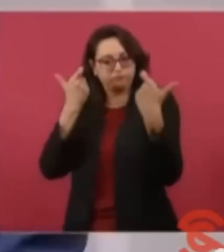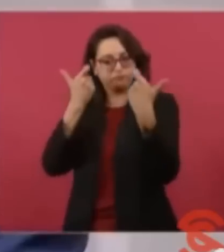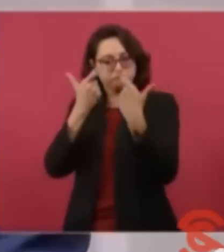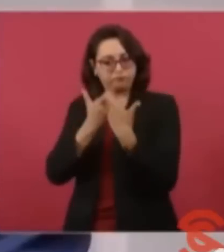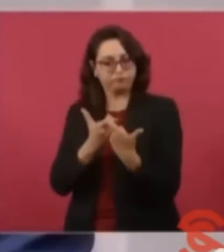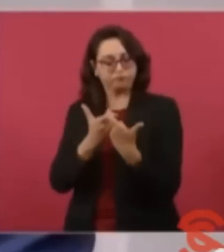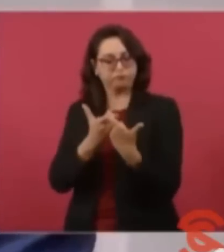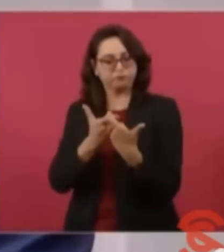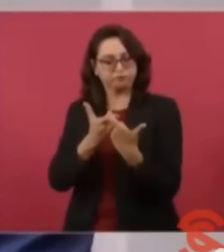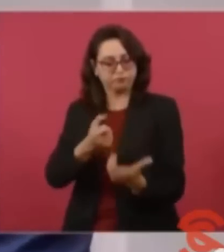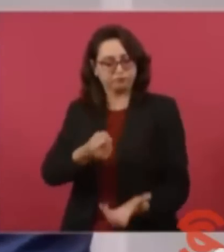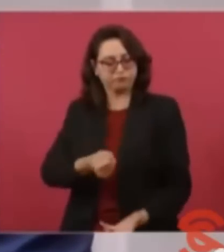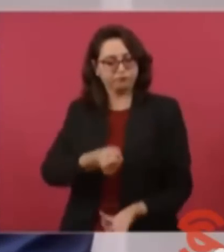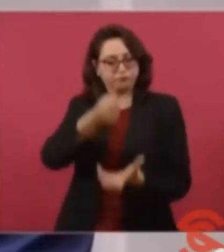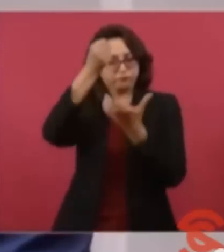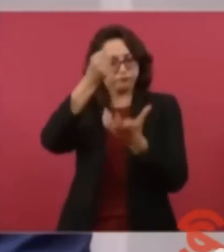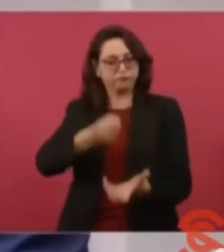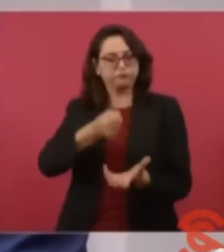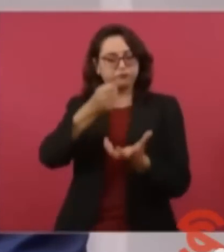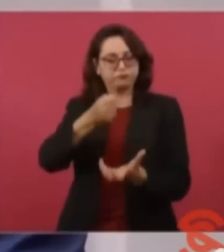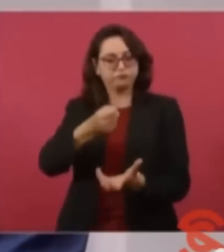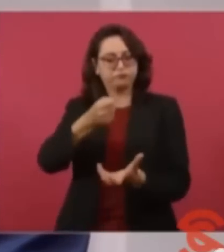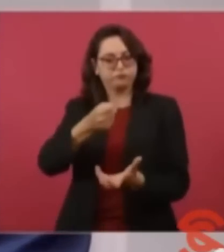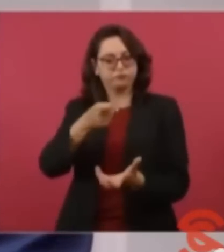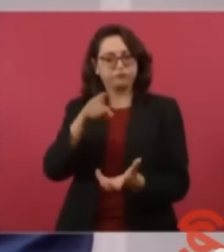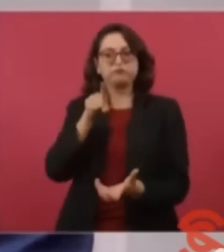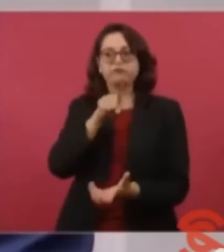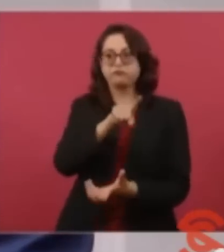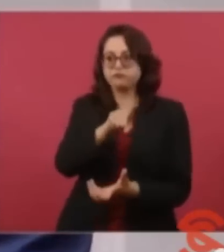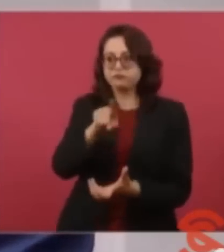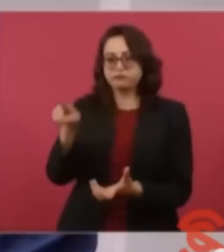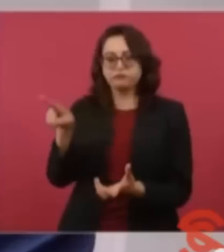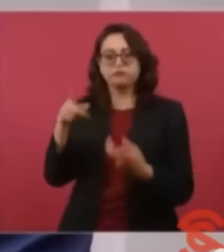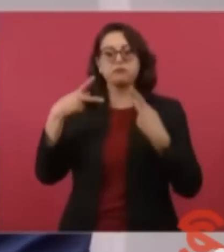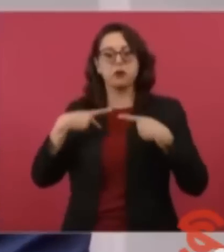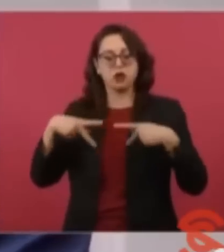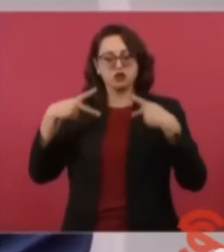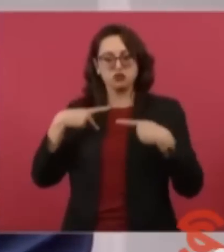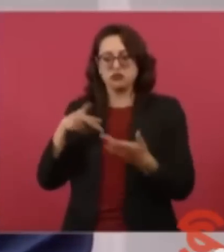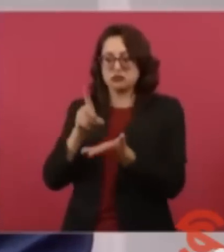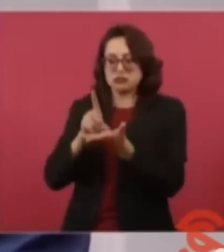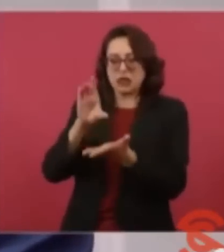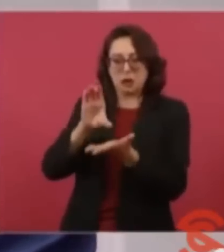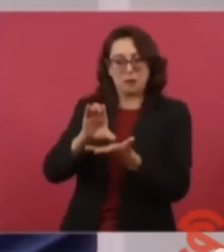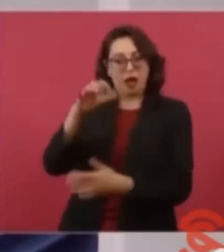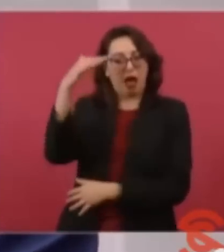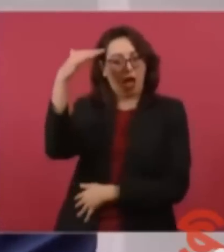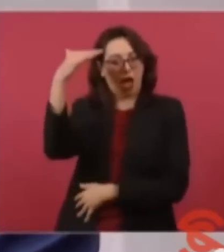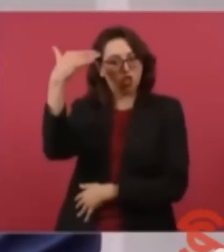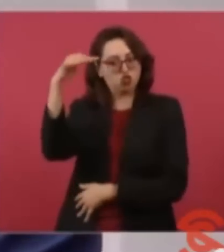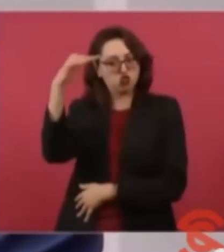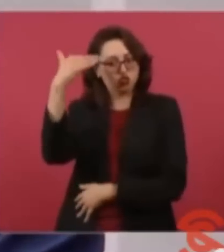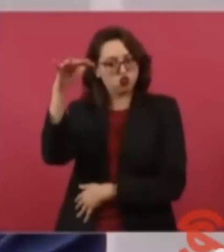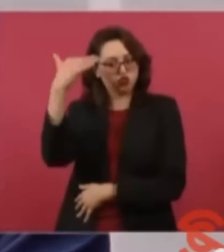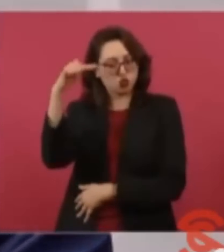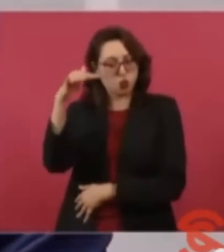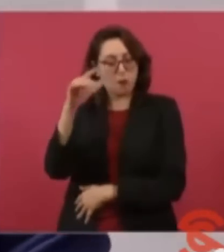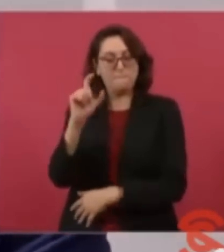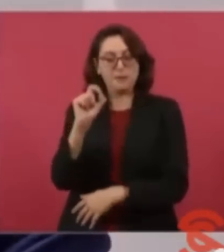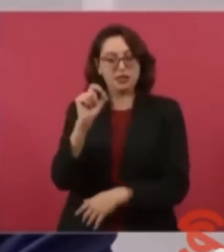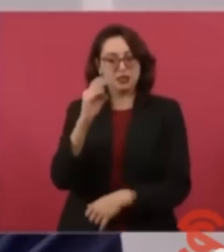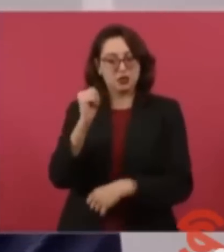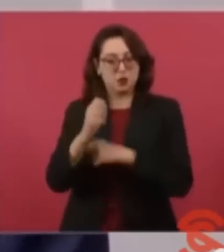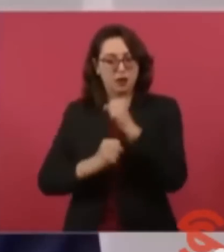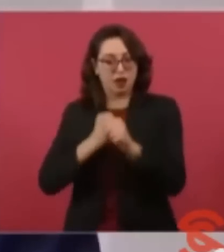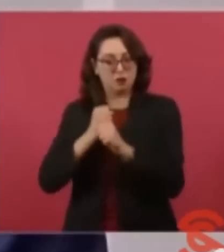50%, los gobiernos estatales 50%, y ya la pensión a discapacitados